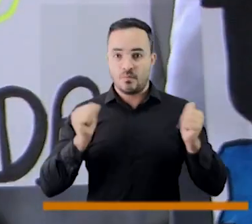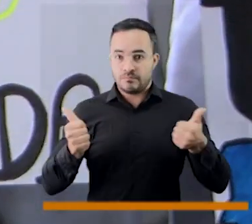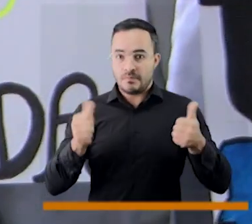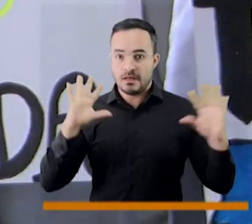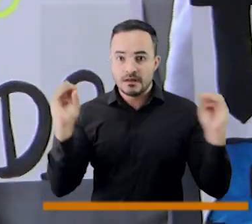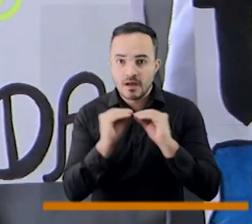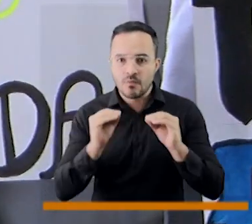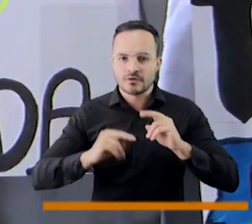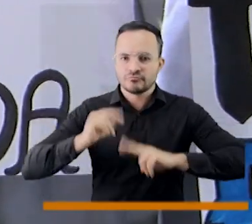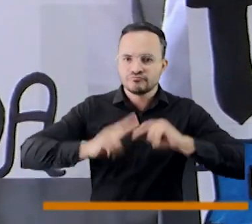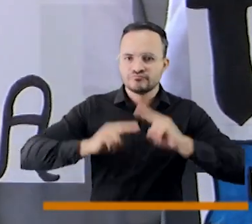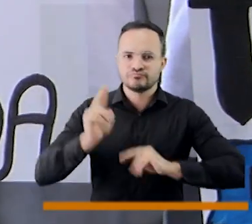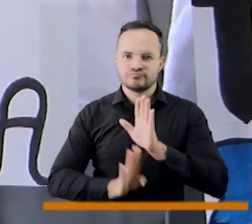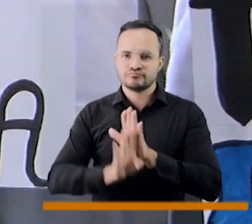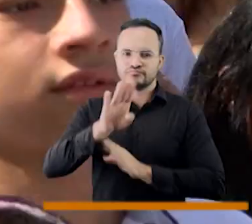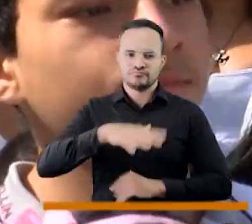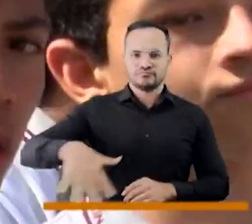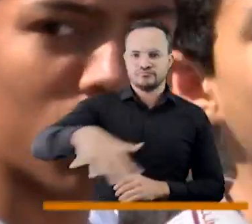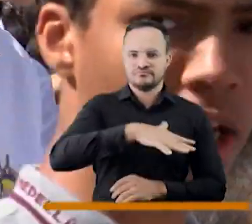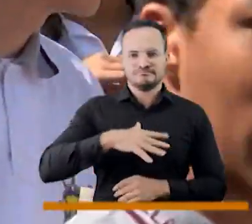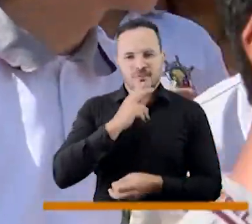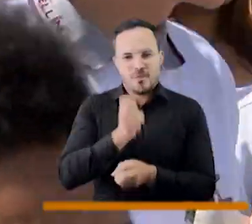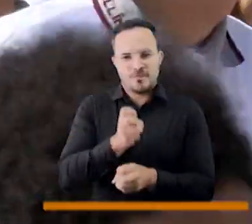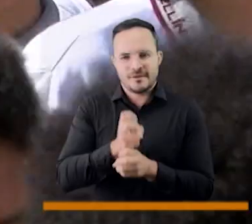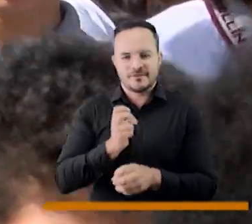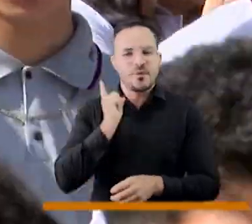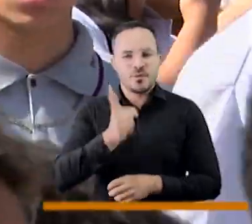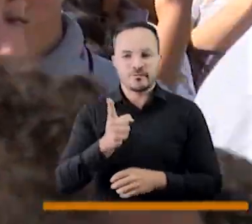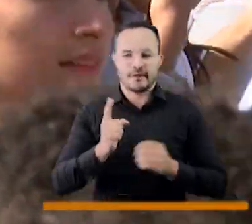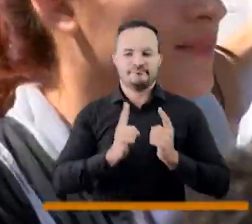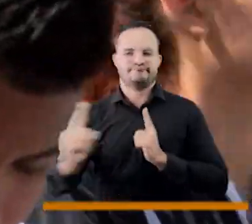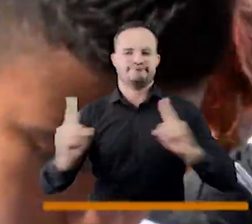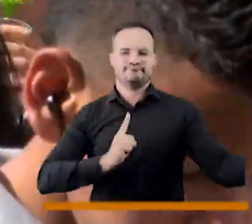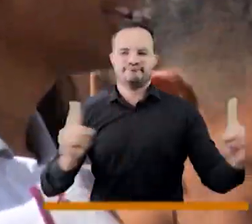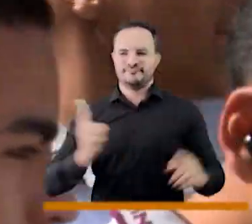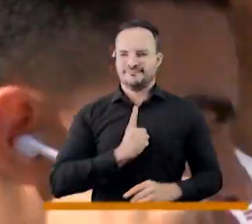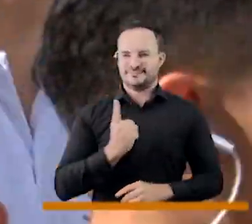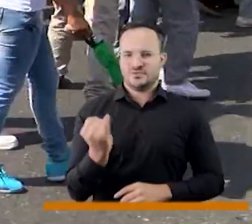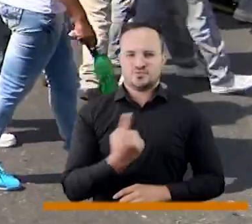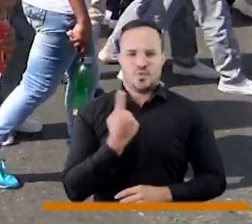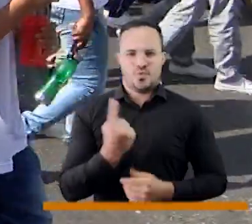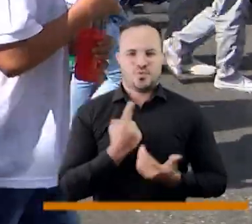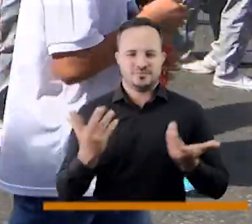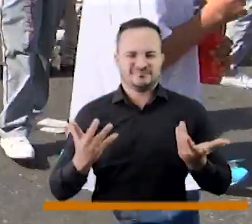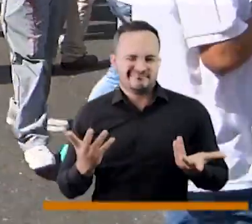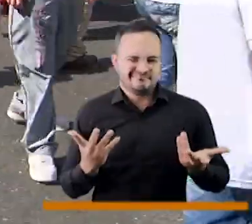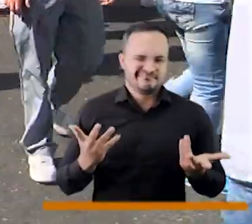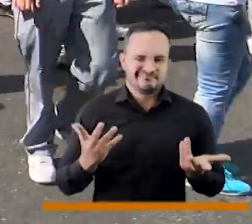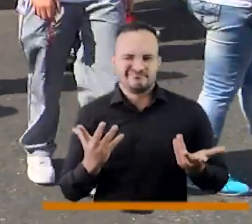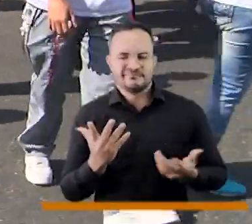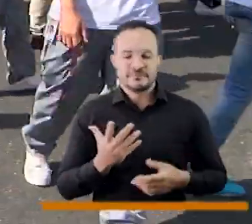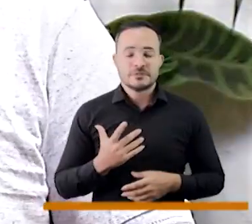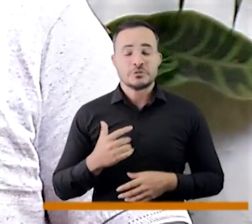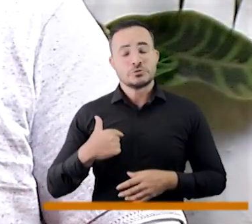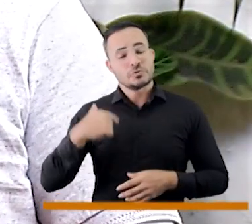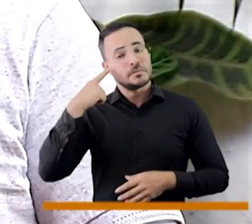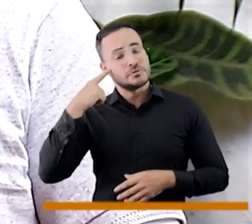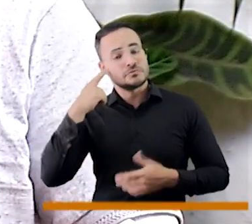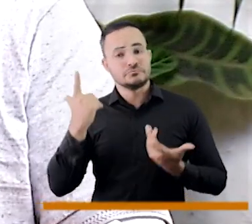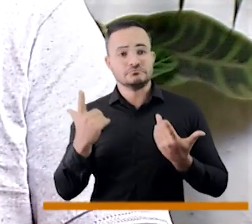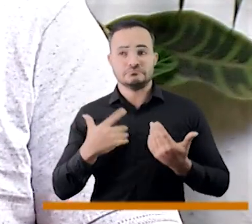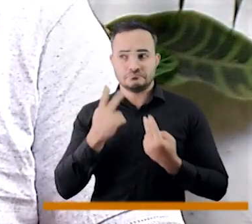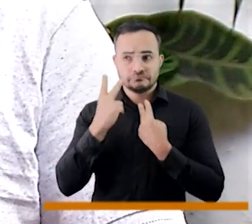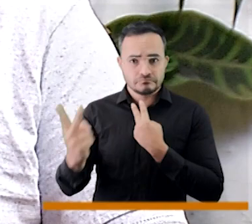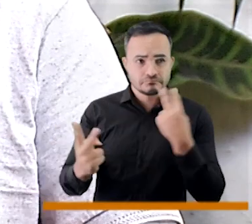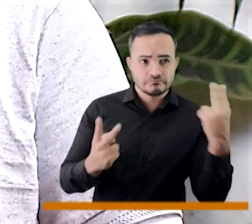consensos y construir de una mejor manera el desarrollo local, ¿cierto? Construir desde la comunidad, desde los procesos sociales. Sin embargo, yo creo que